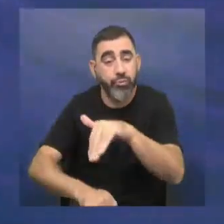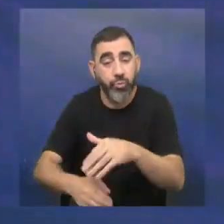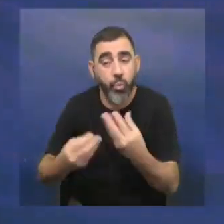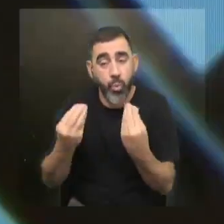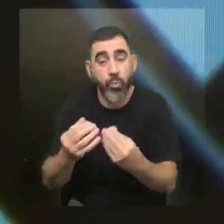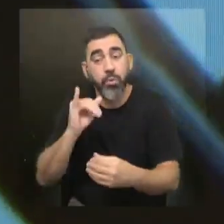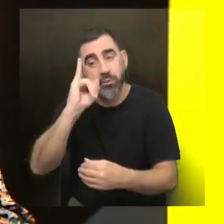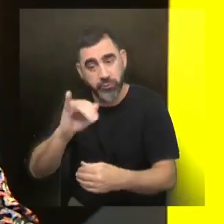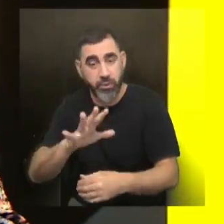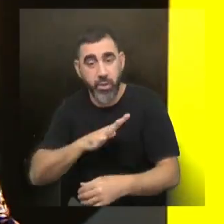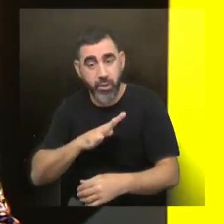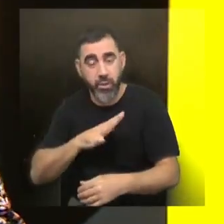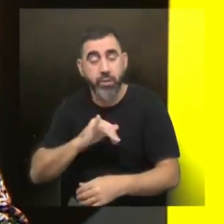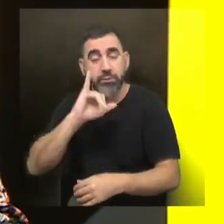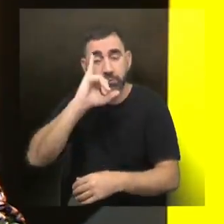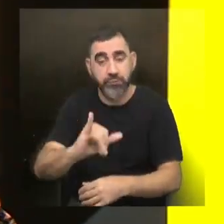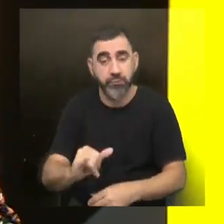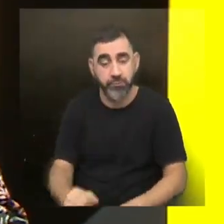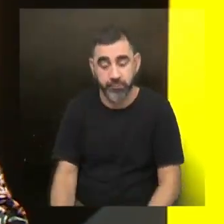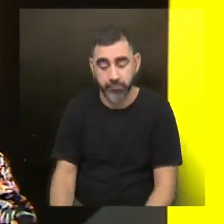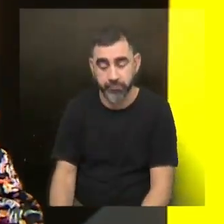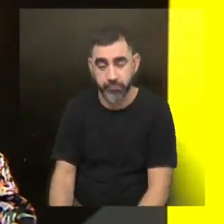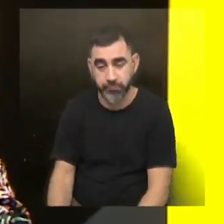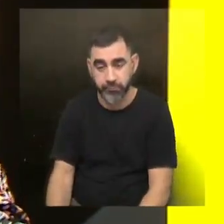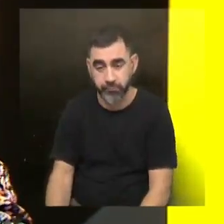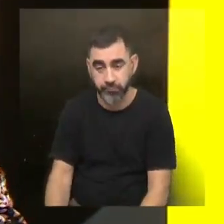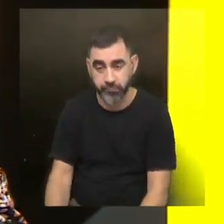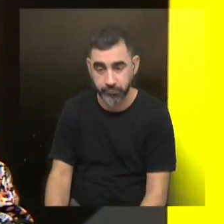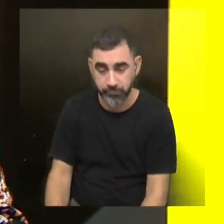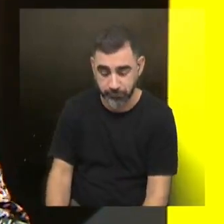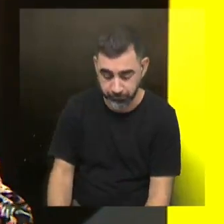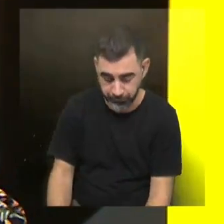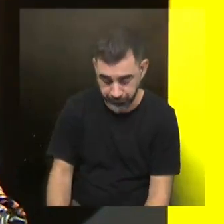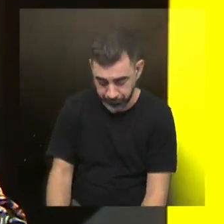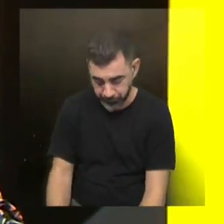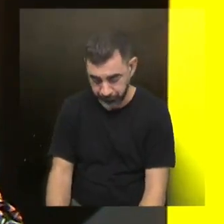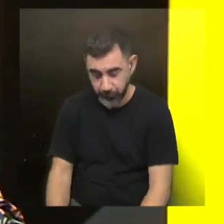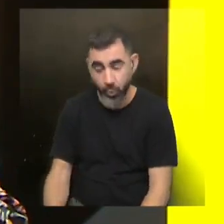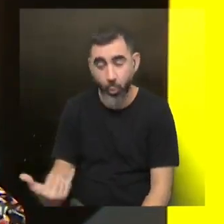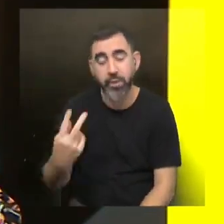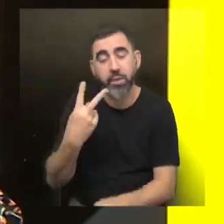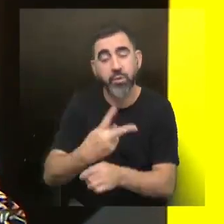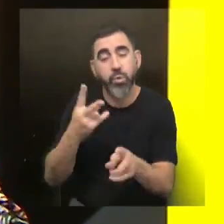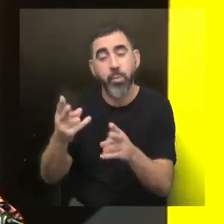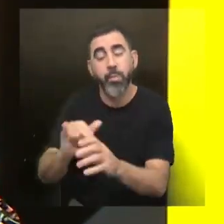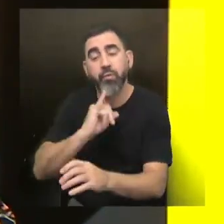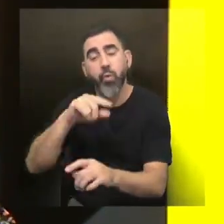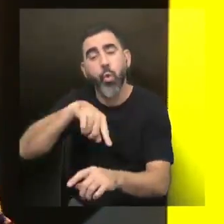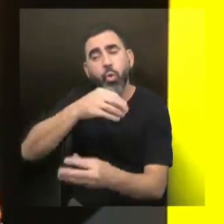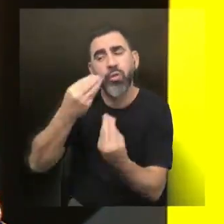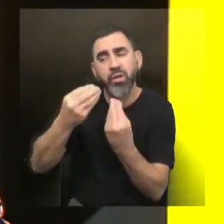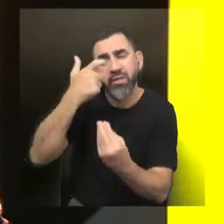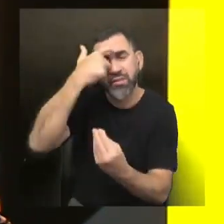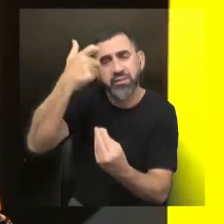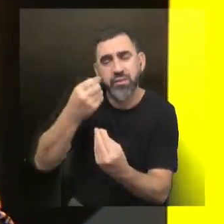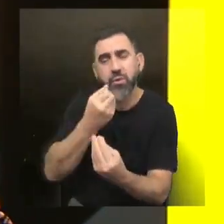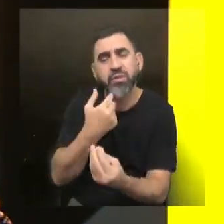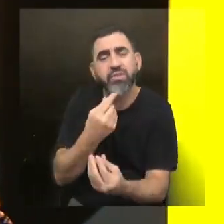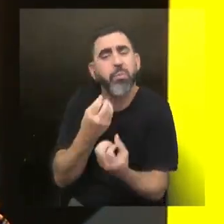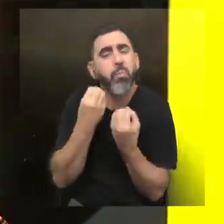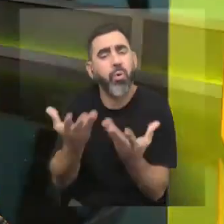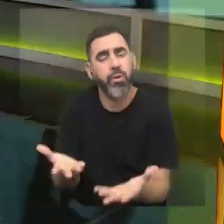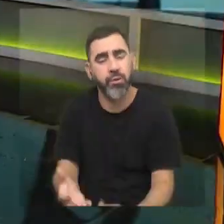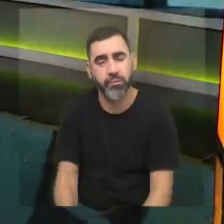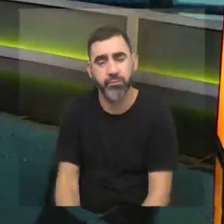sin embargo está. Sin embargo está. Y eso es lo que nos va a contar Pablo Raimonda en la segunda parte del informe, dónde está y qué beneficios tiene la fibra de carbono